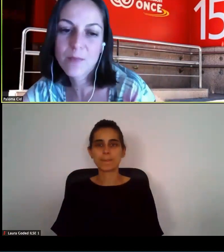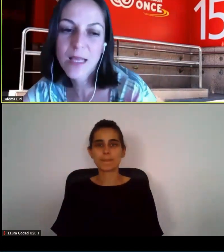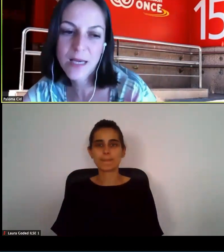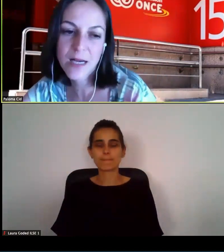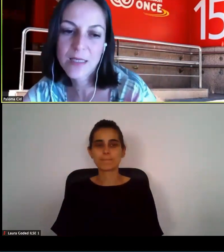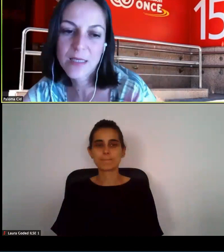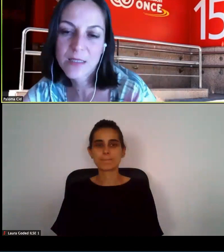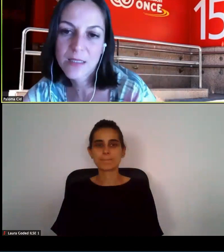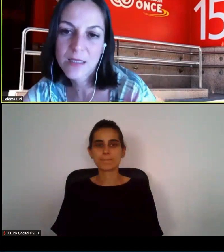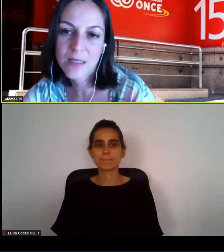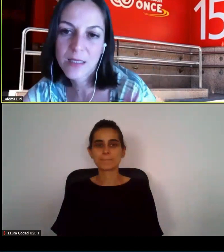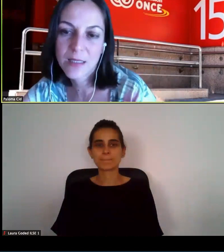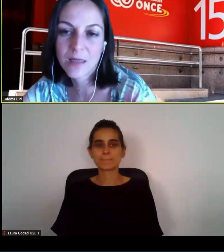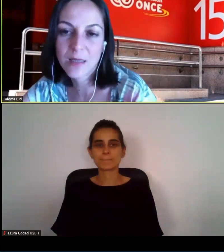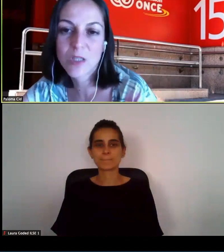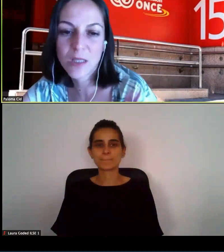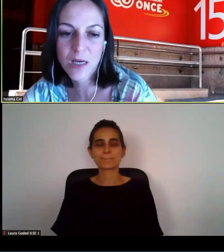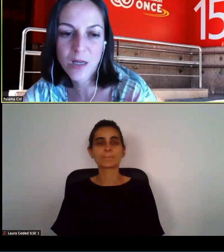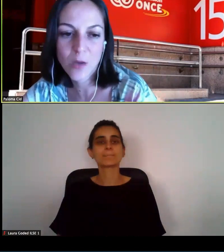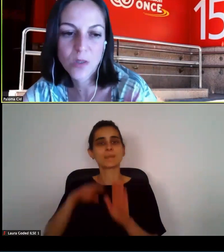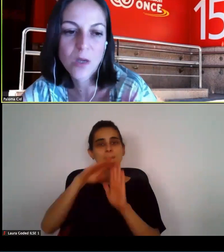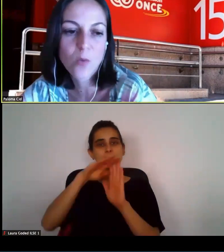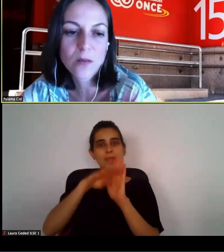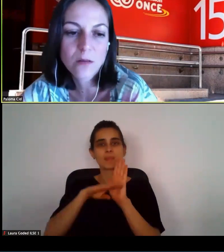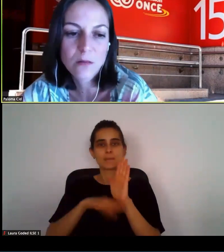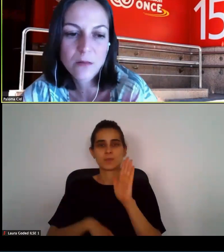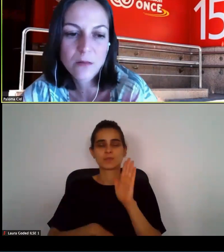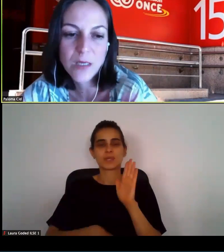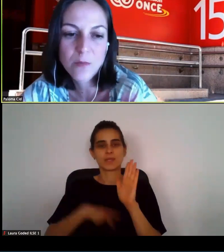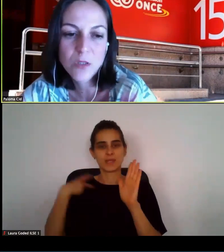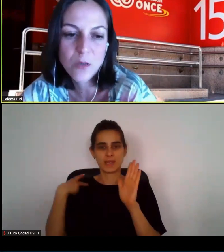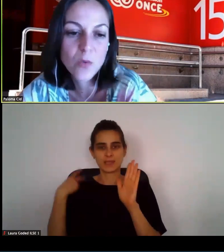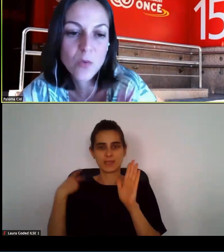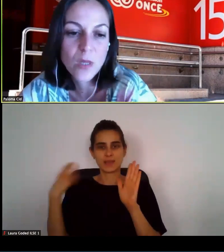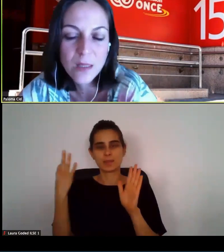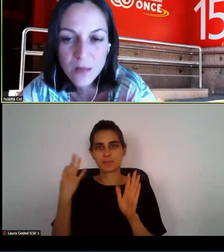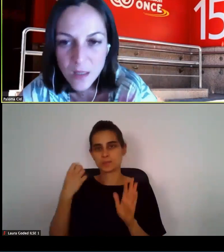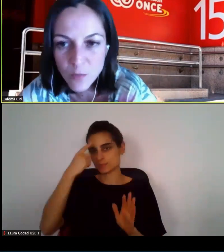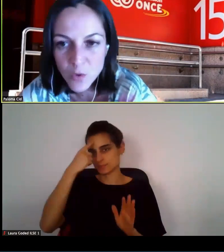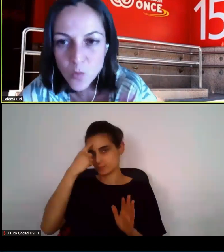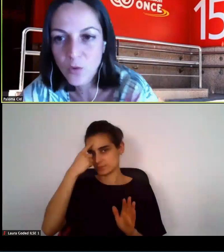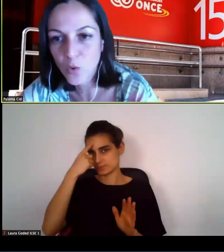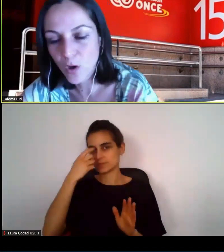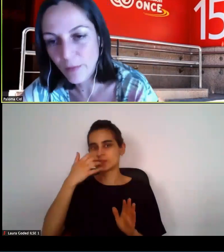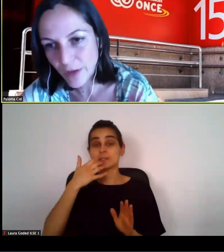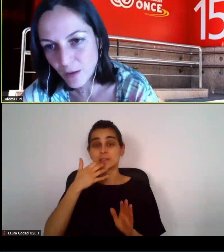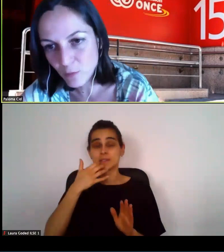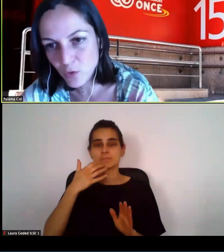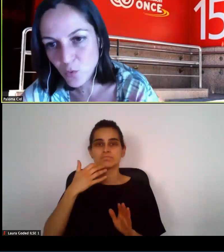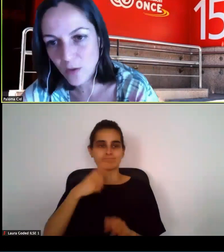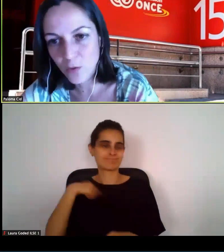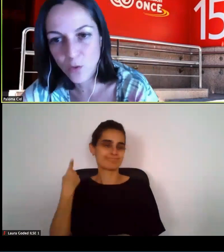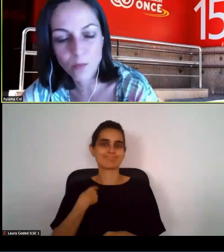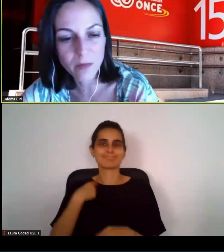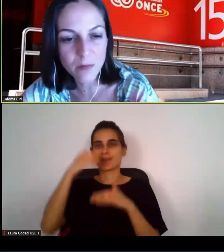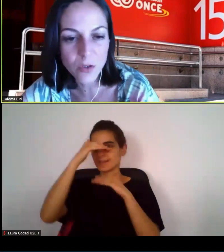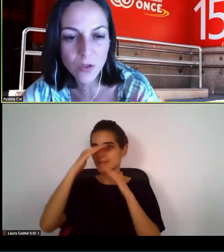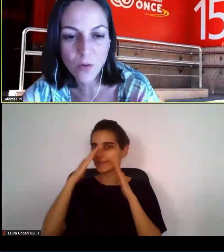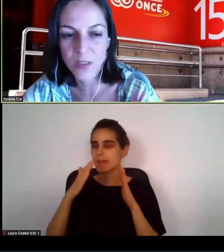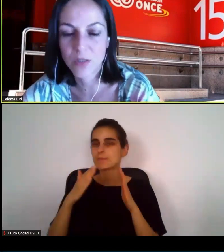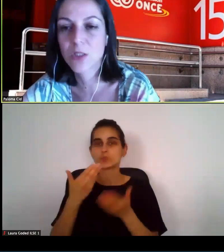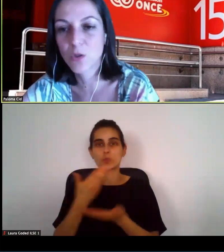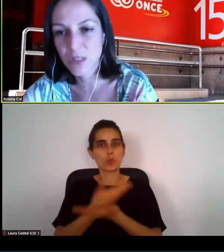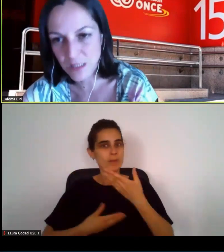principios generales que tenemos que tener en cuenta cuando atendemos, cuando colaboramos, cuando convivimos